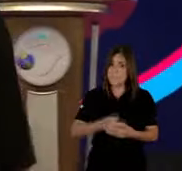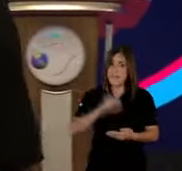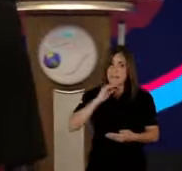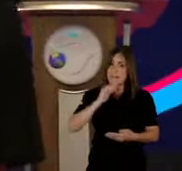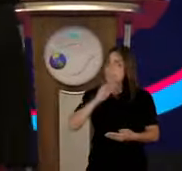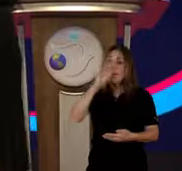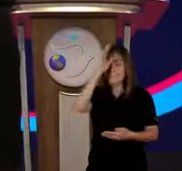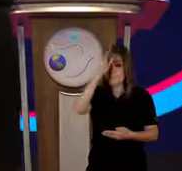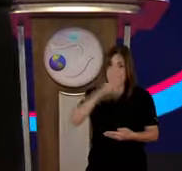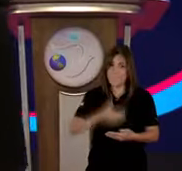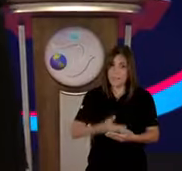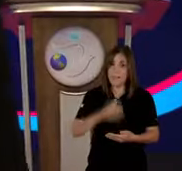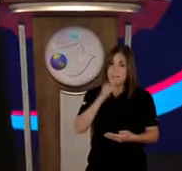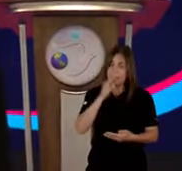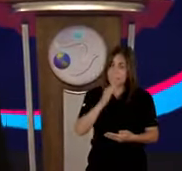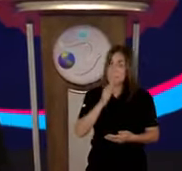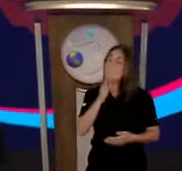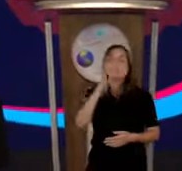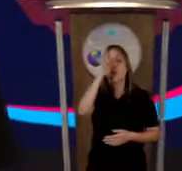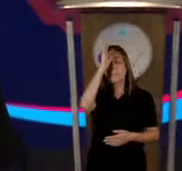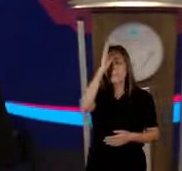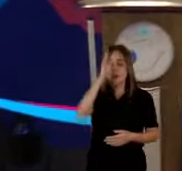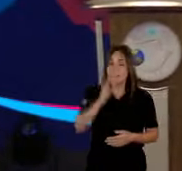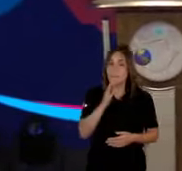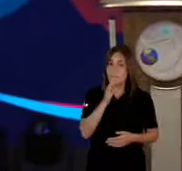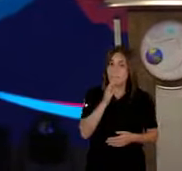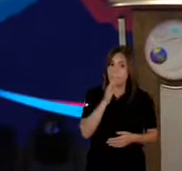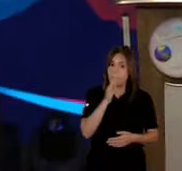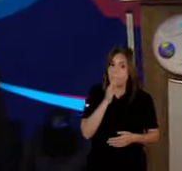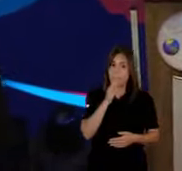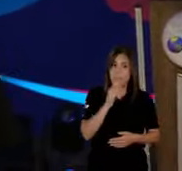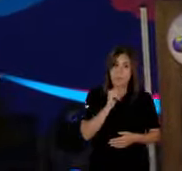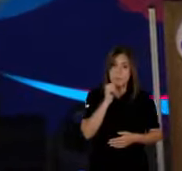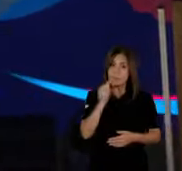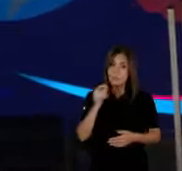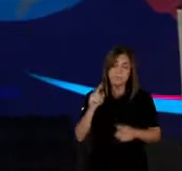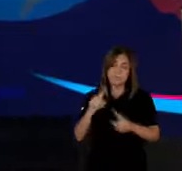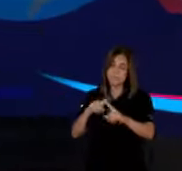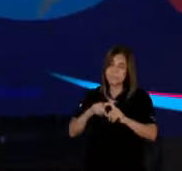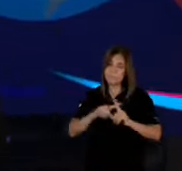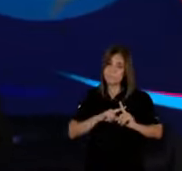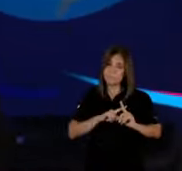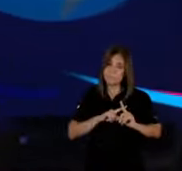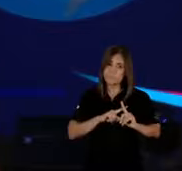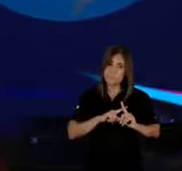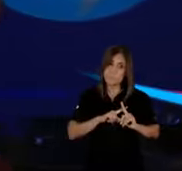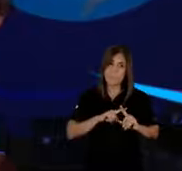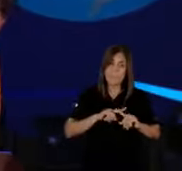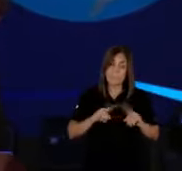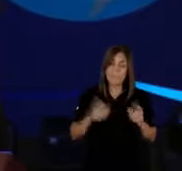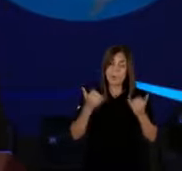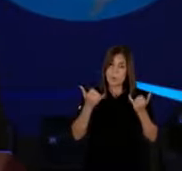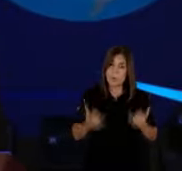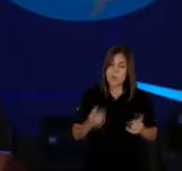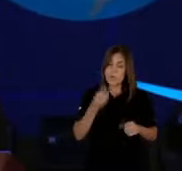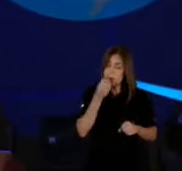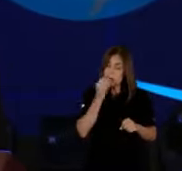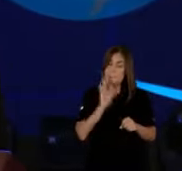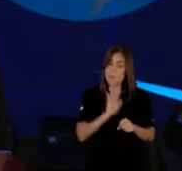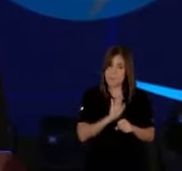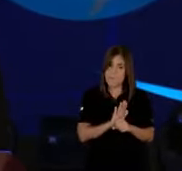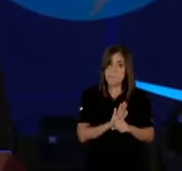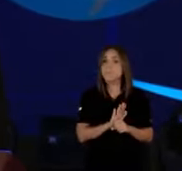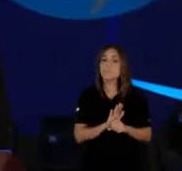a la orden. Y hay una escuelita bíblica ya mismo todavía, ¿verdad? Es una belleza, mira para allá. Y